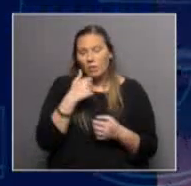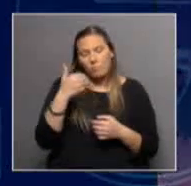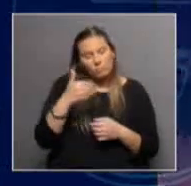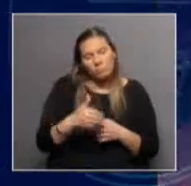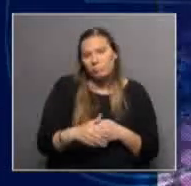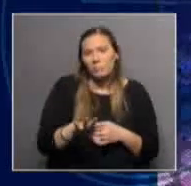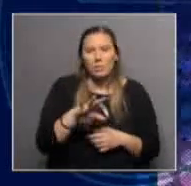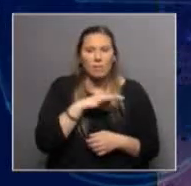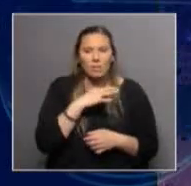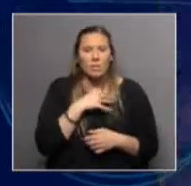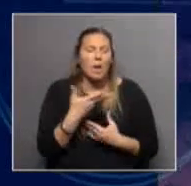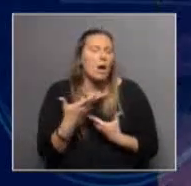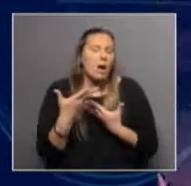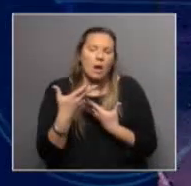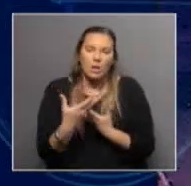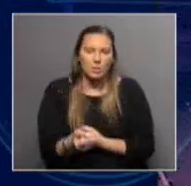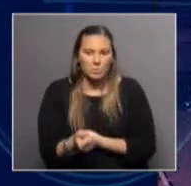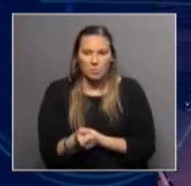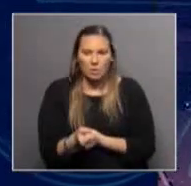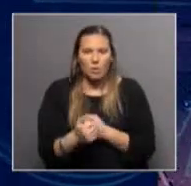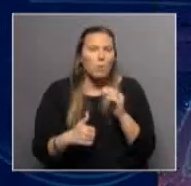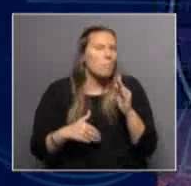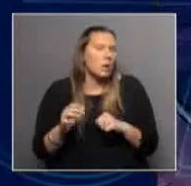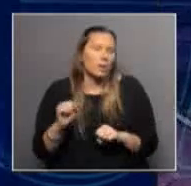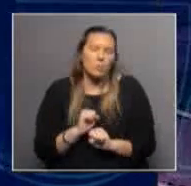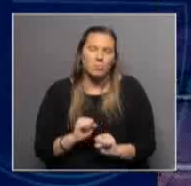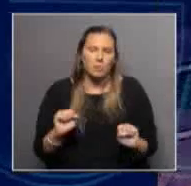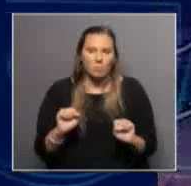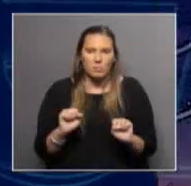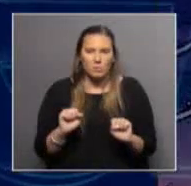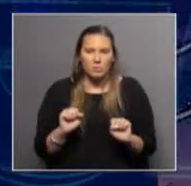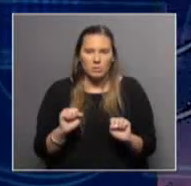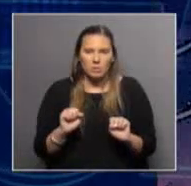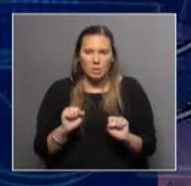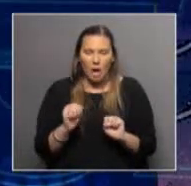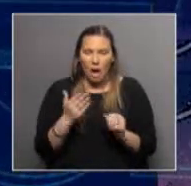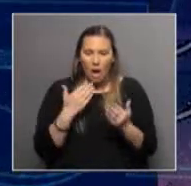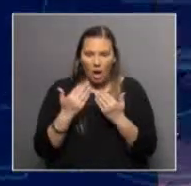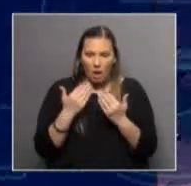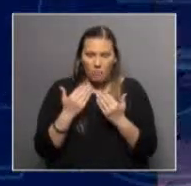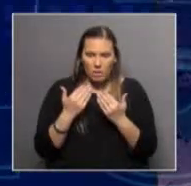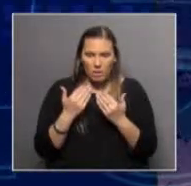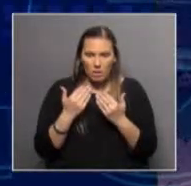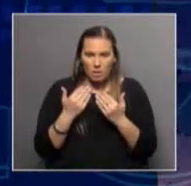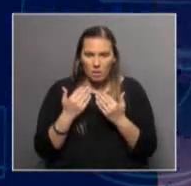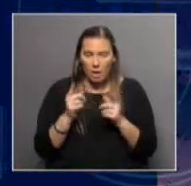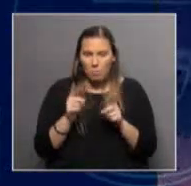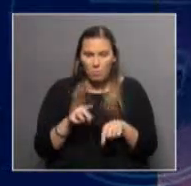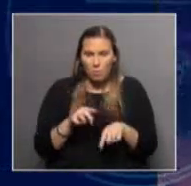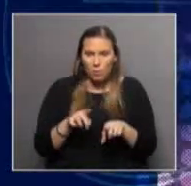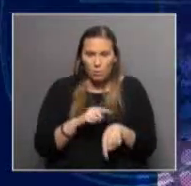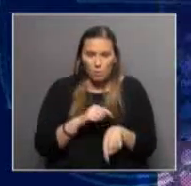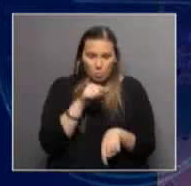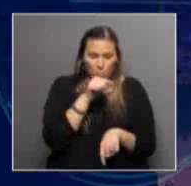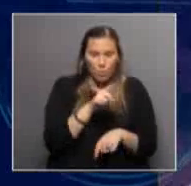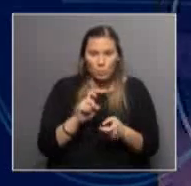quede de vida, tratar de ayudar él lo máximo posible. Y hablas en plural porque prácticamente al mismo tiempo, tanto vos